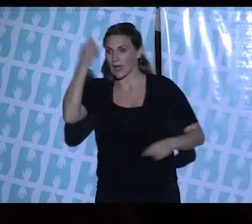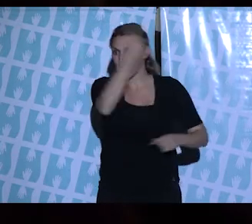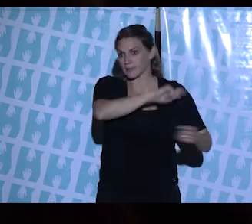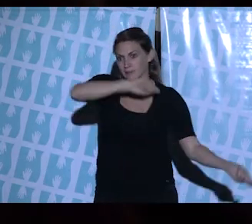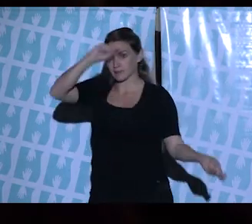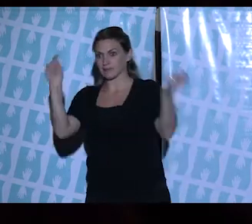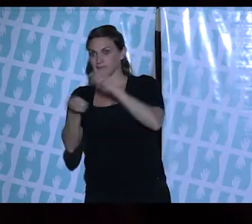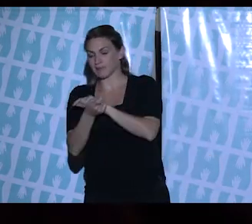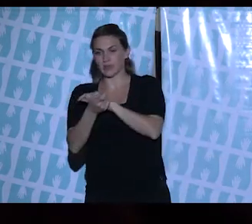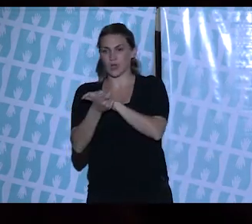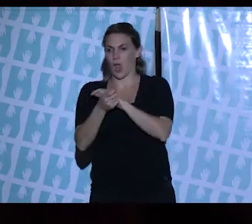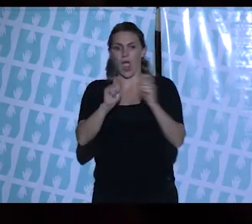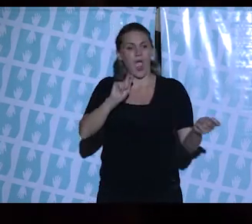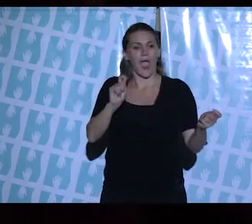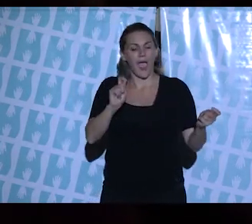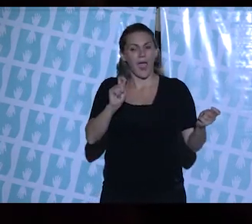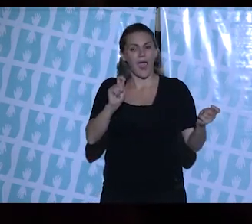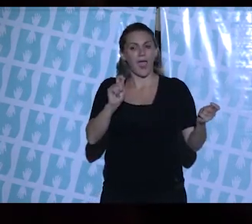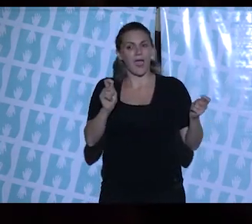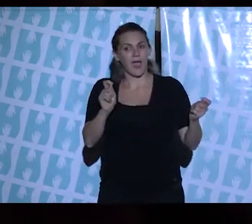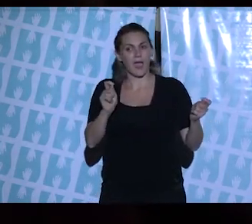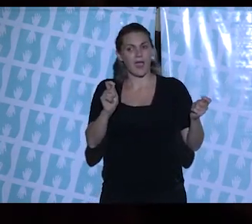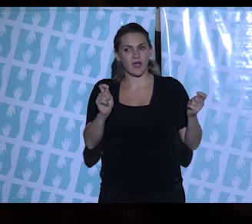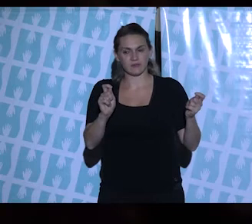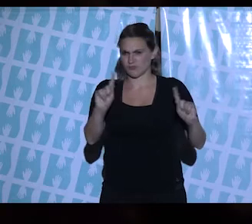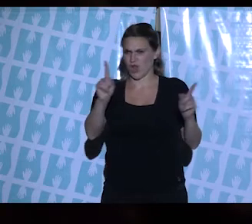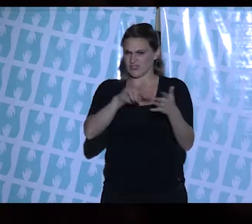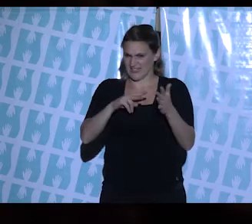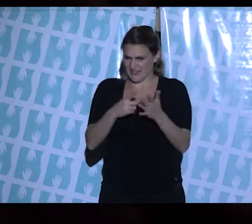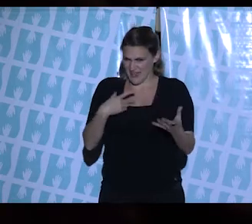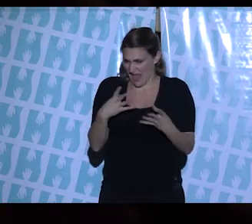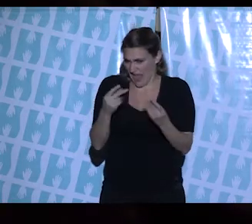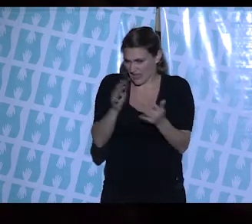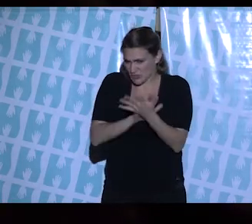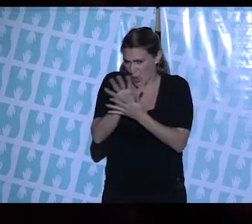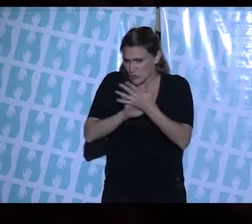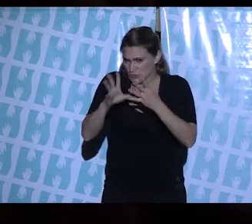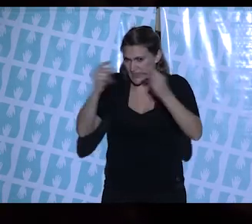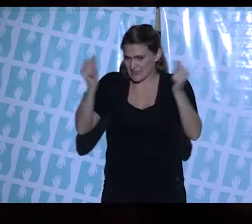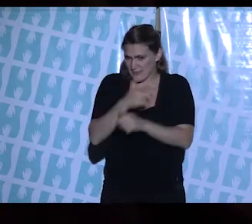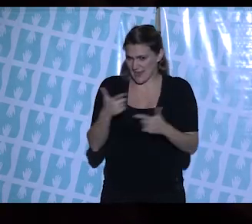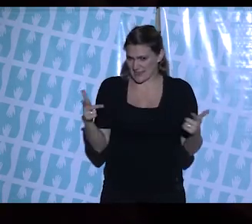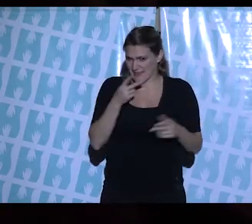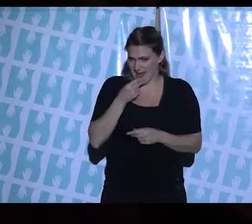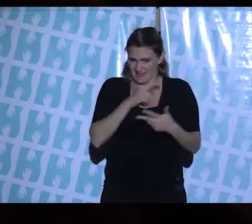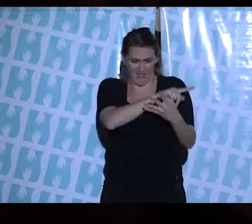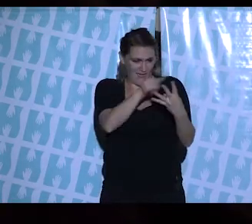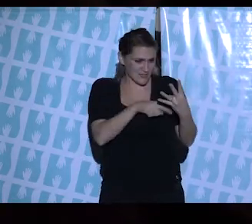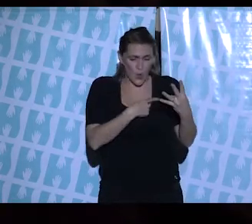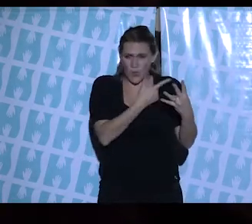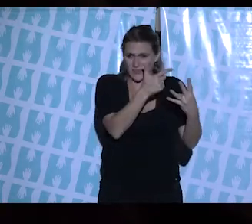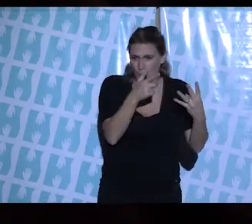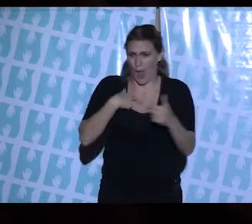modificadoras de los síntomas. Estamos hablando de terapias modificadoras de la enfermedad, que es un